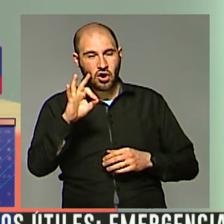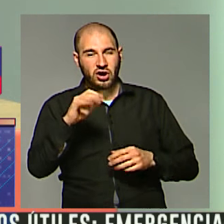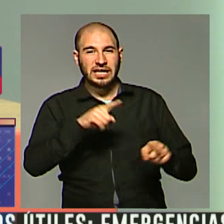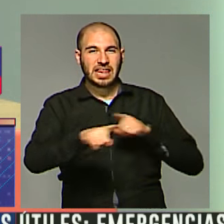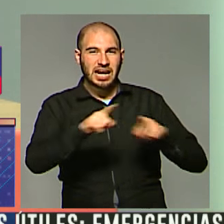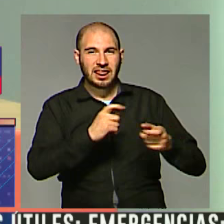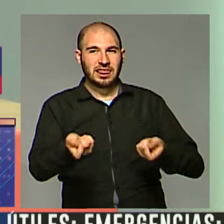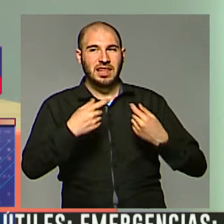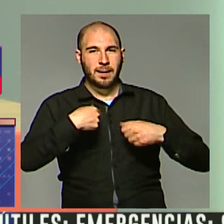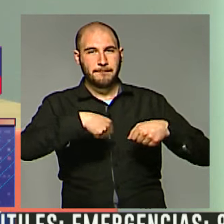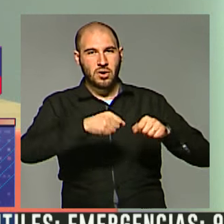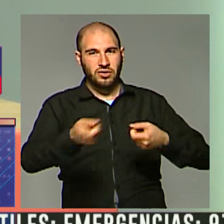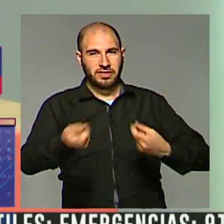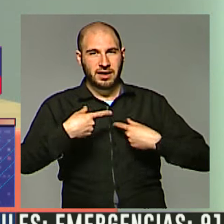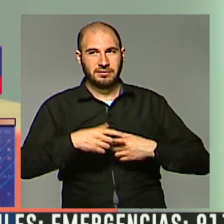son los que me brindan la moto.